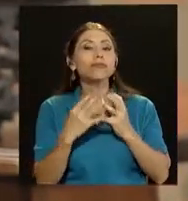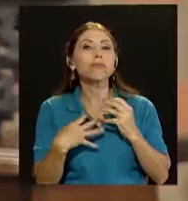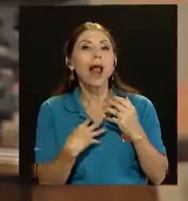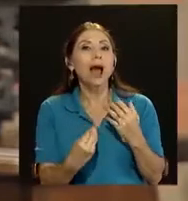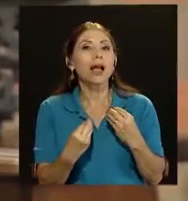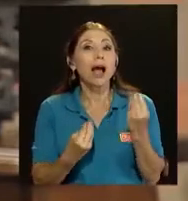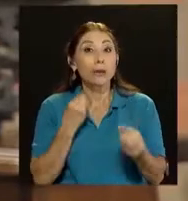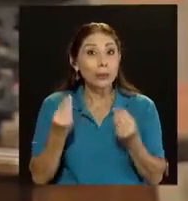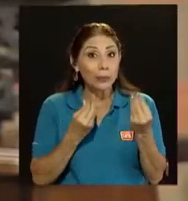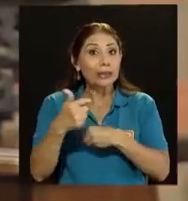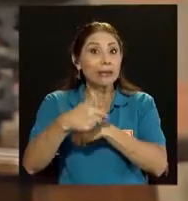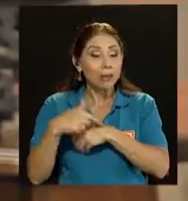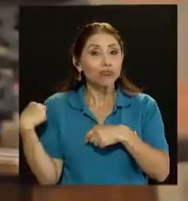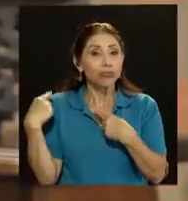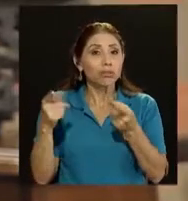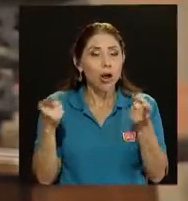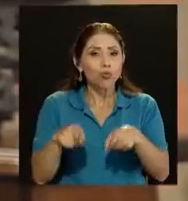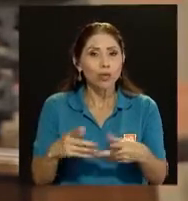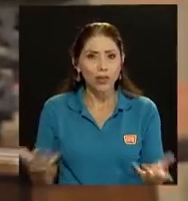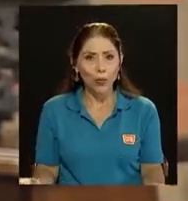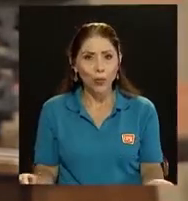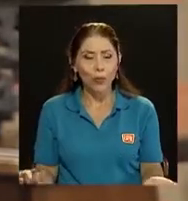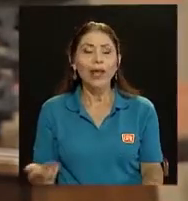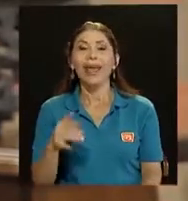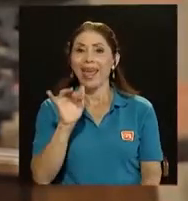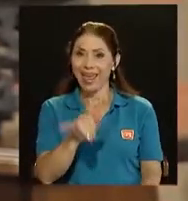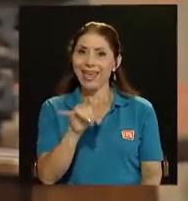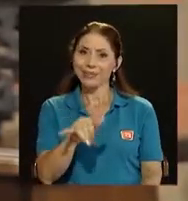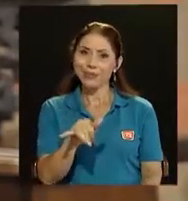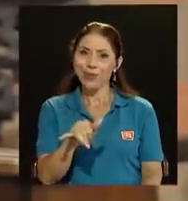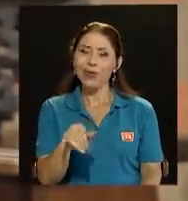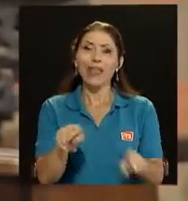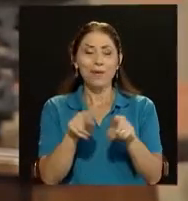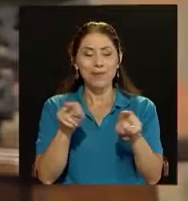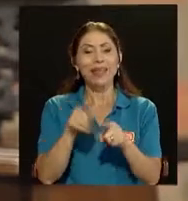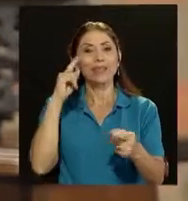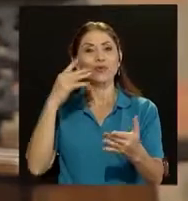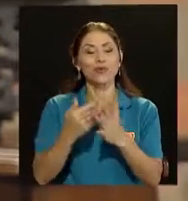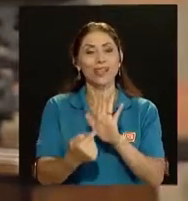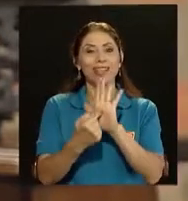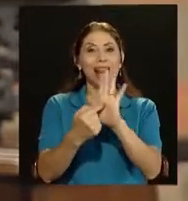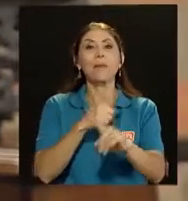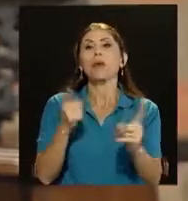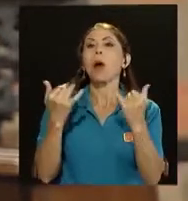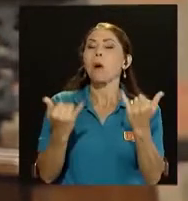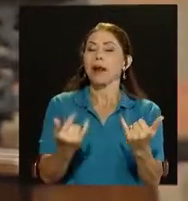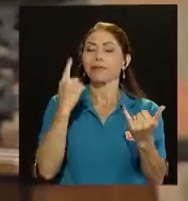lo que ha ocurrido. Entonces eso me parece que es otra señal, pero vamos ahora a Europa y al